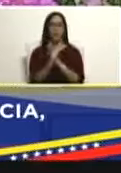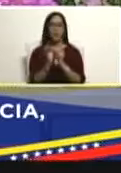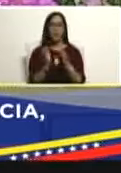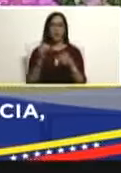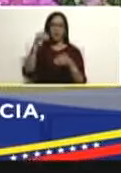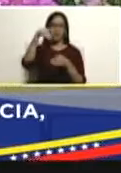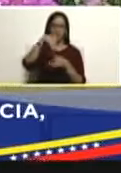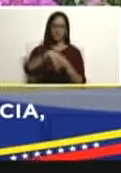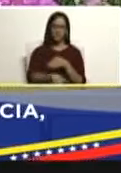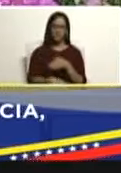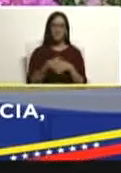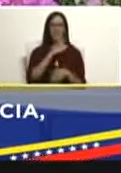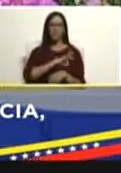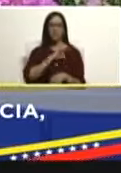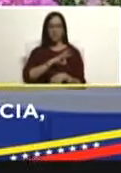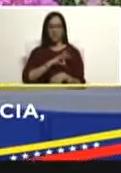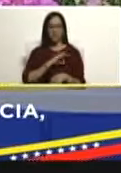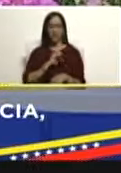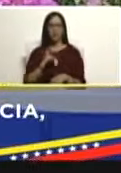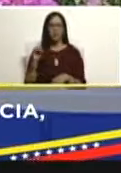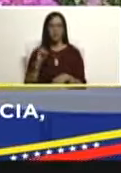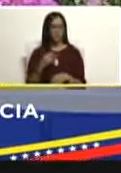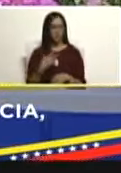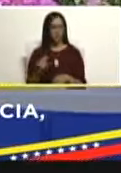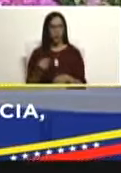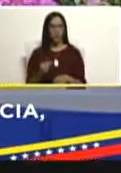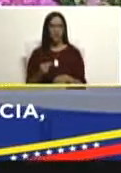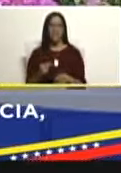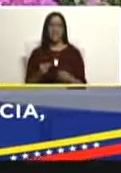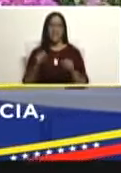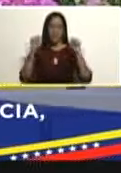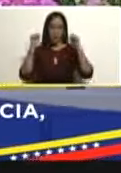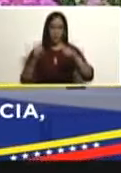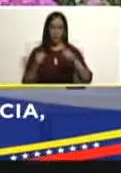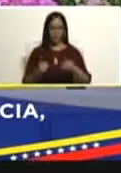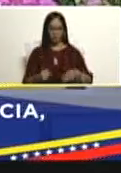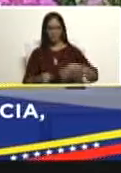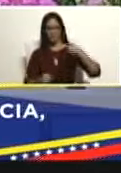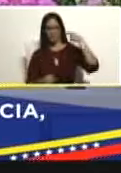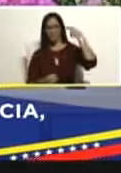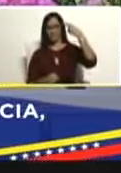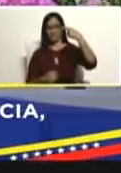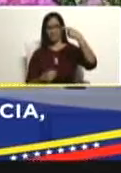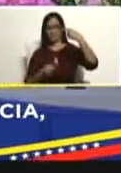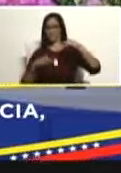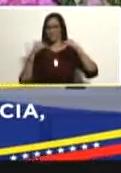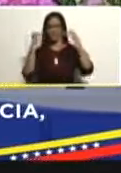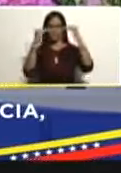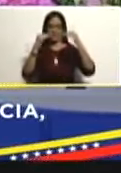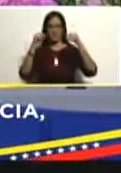sociedad occidental, no. El fenómeno marcador de este año, de estos días y de los años que están por